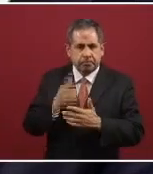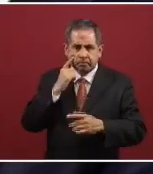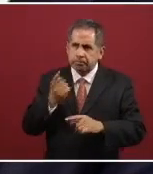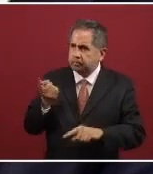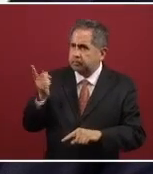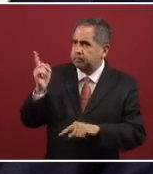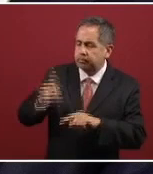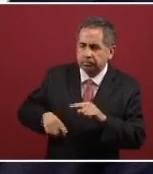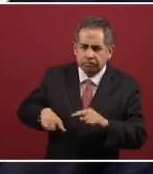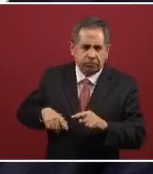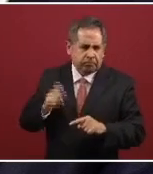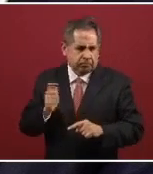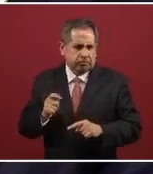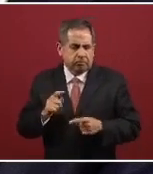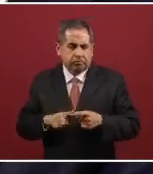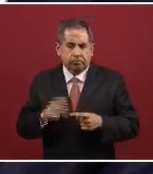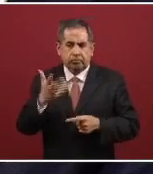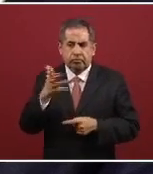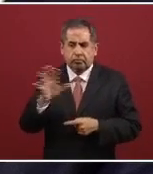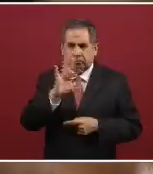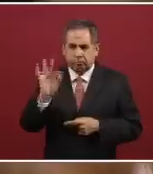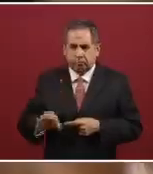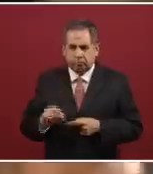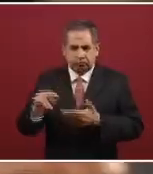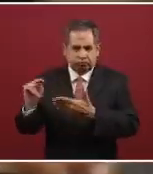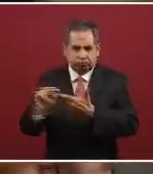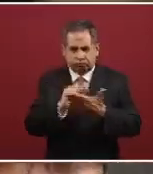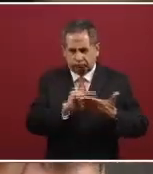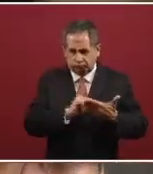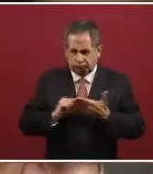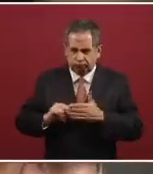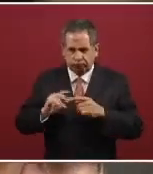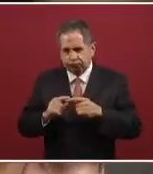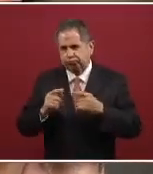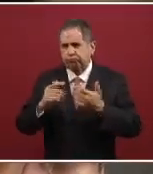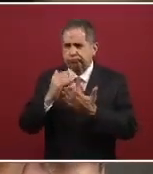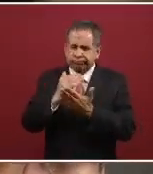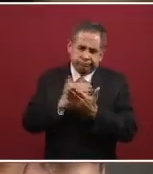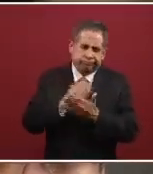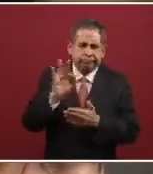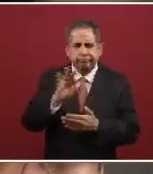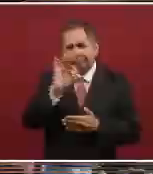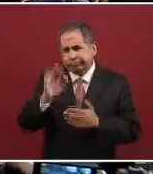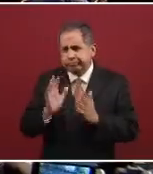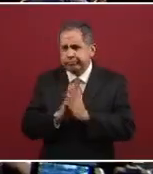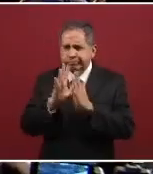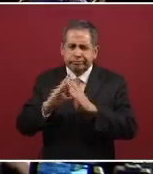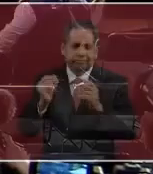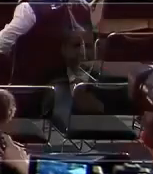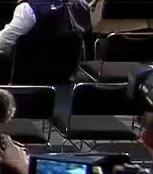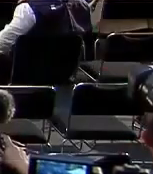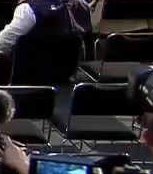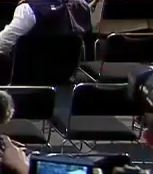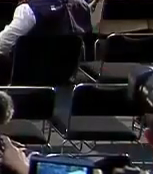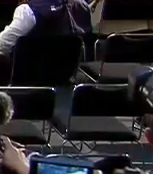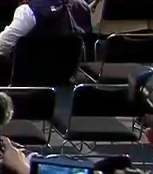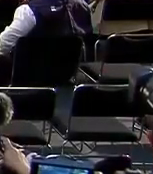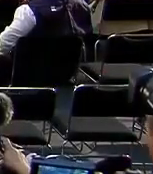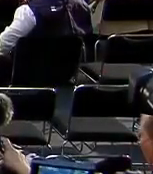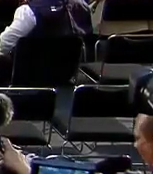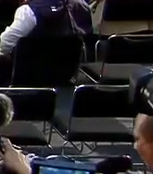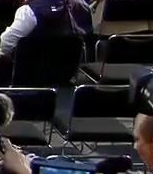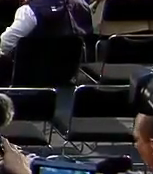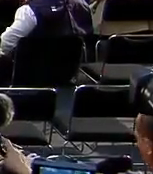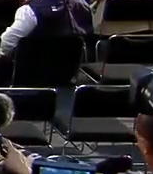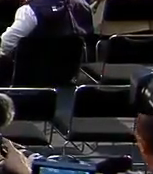mandato con el 10% de firmas del padrón, tiene que haber un 40% de participación, etcétera. Y el